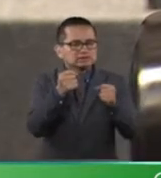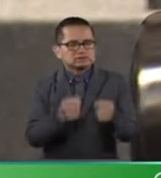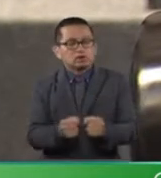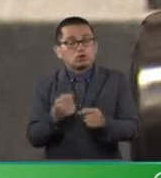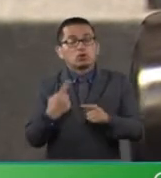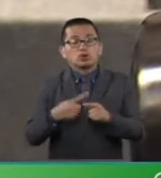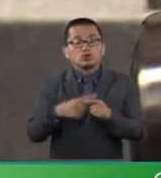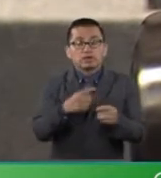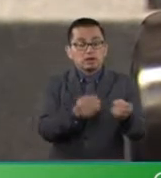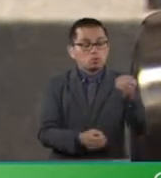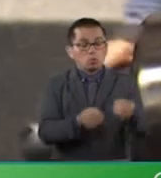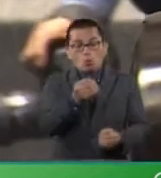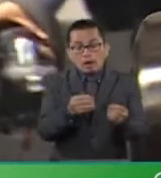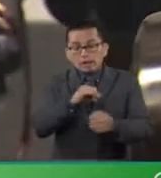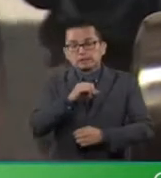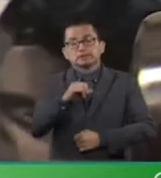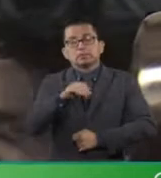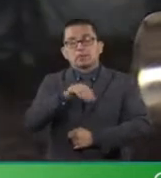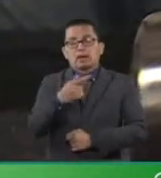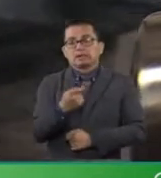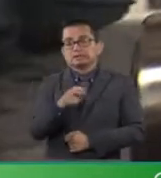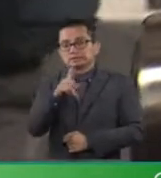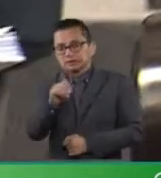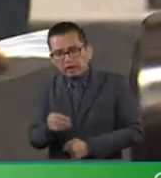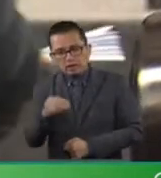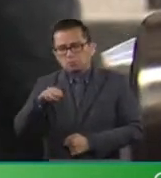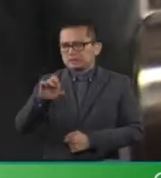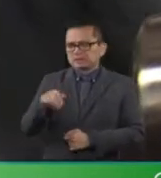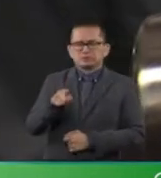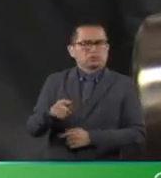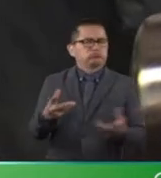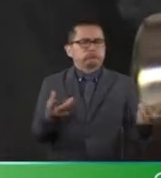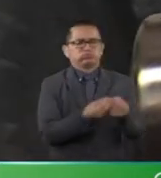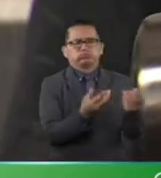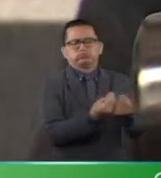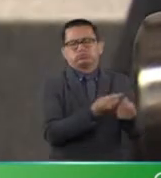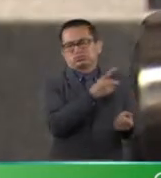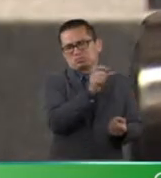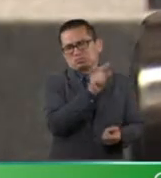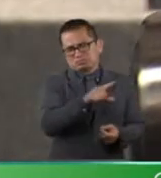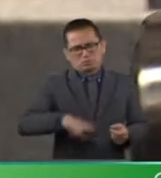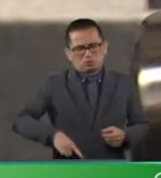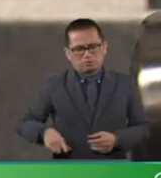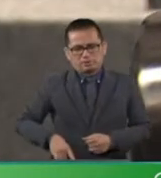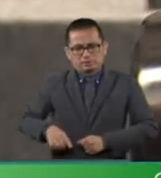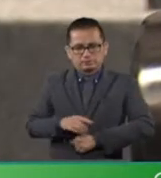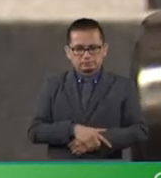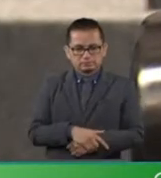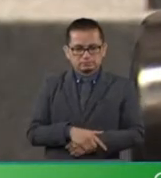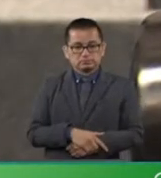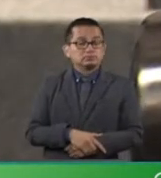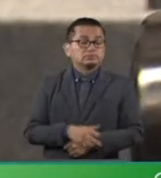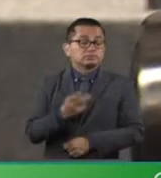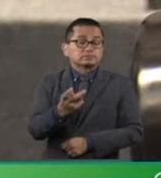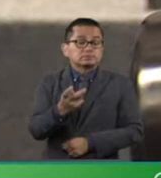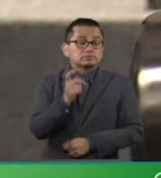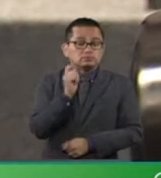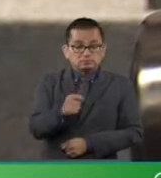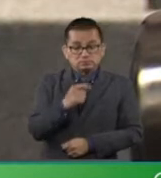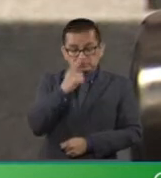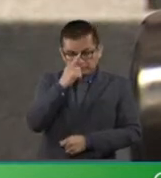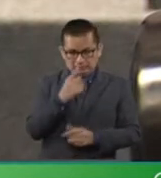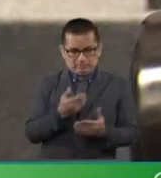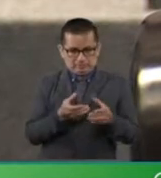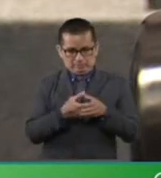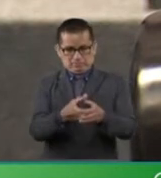magistradas y ministros sean personas afines al poder se acaba así compañeras y compañeros la